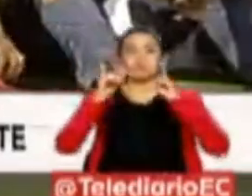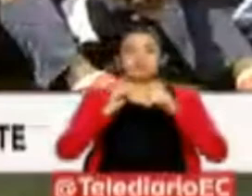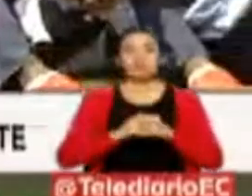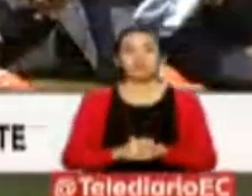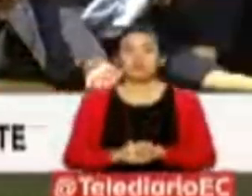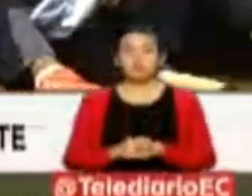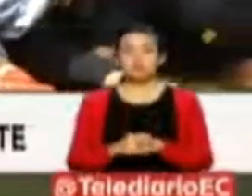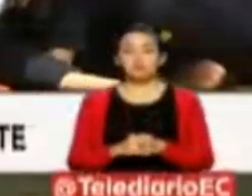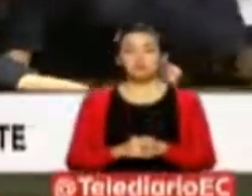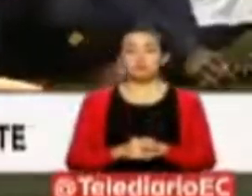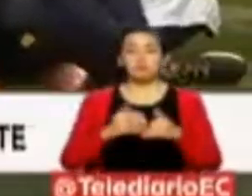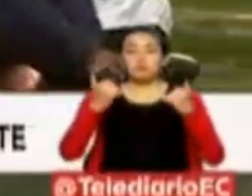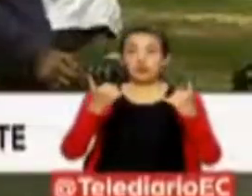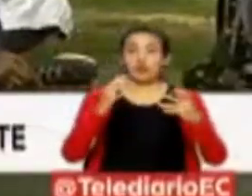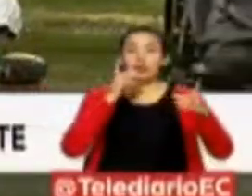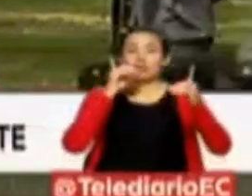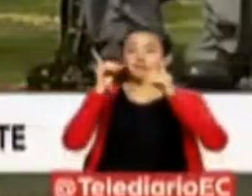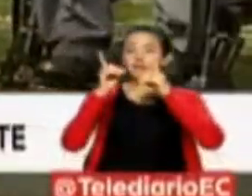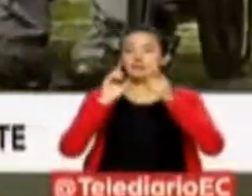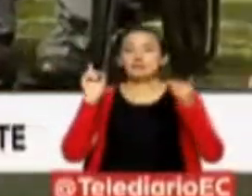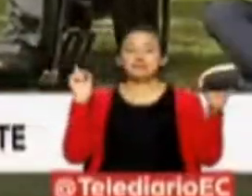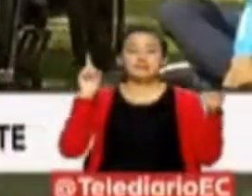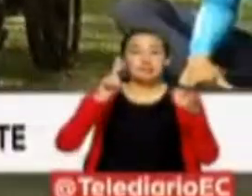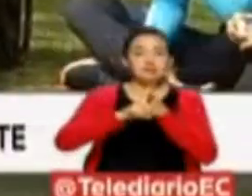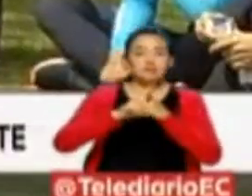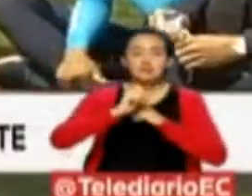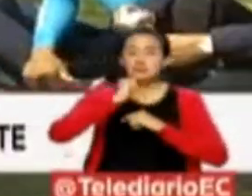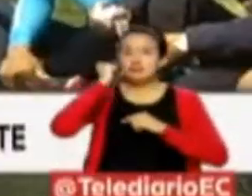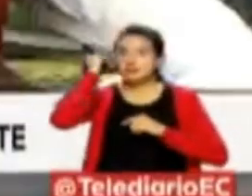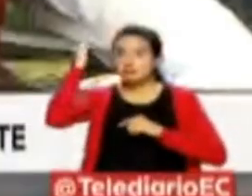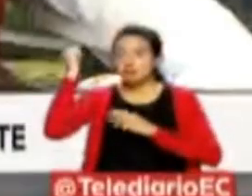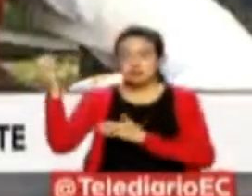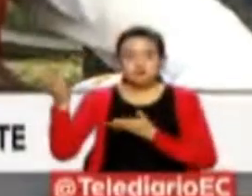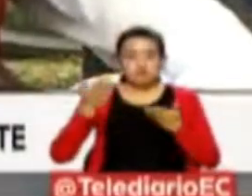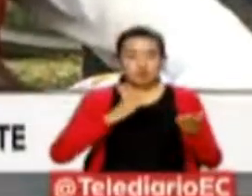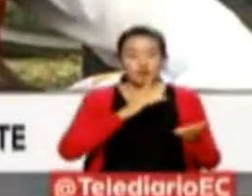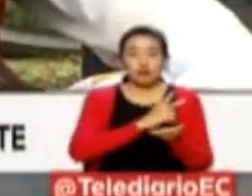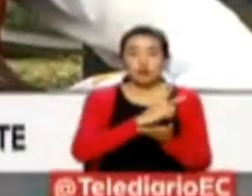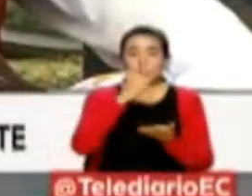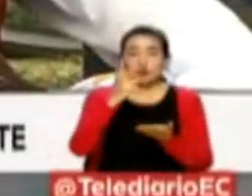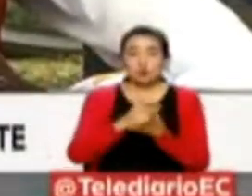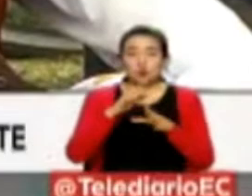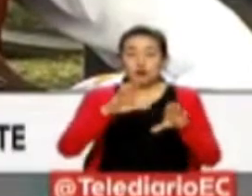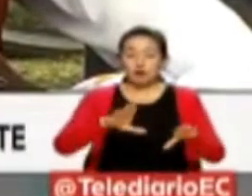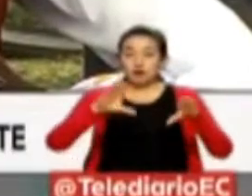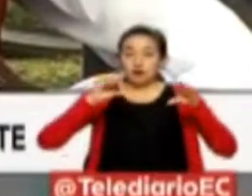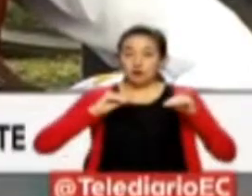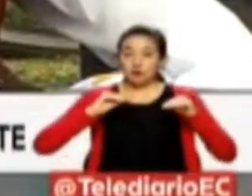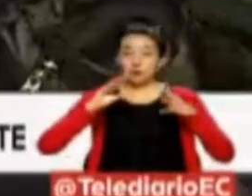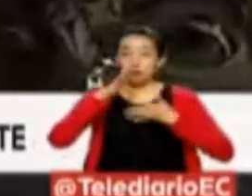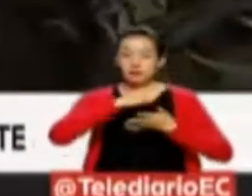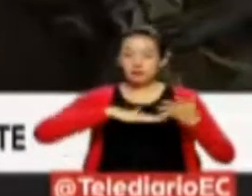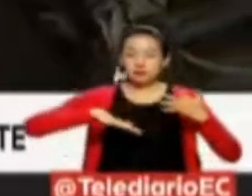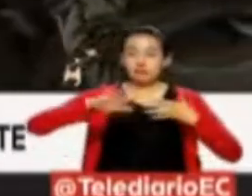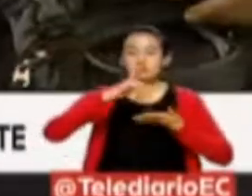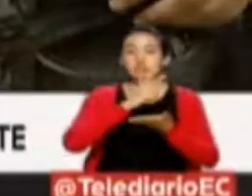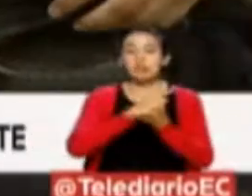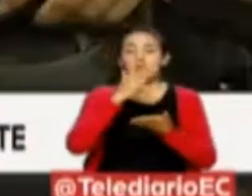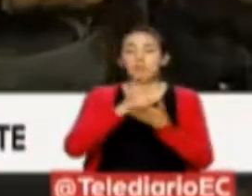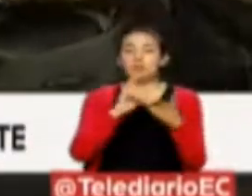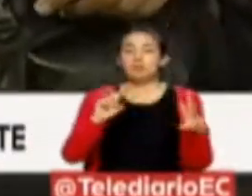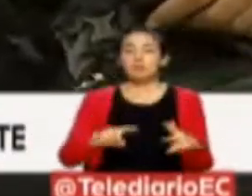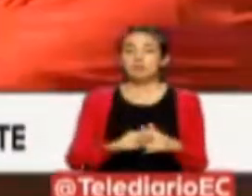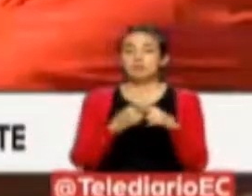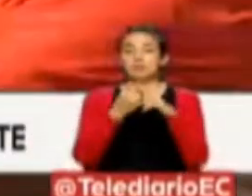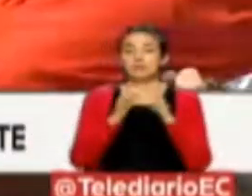y en este diálogo estuvieron ex glorias del ciclismo carchense quienes abonaron el terreno para que la provincia del carchi sea semillero de este